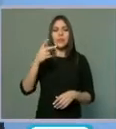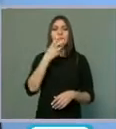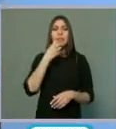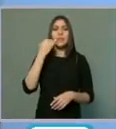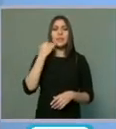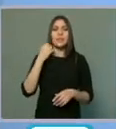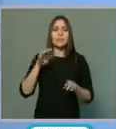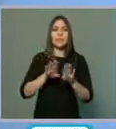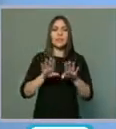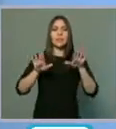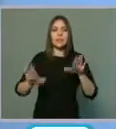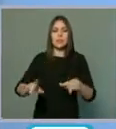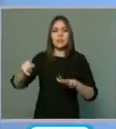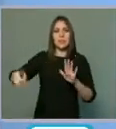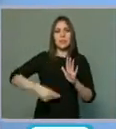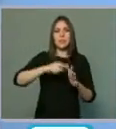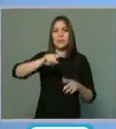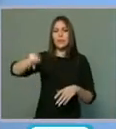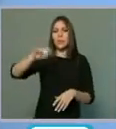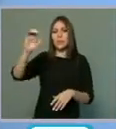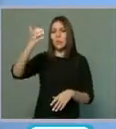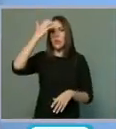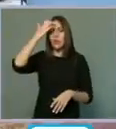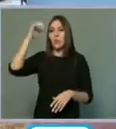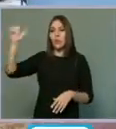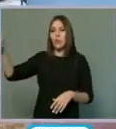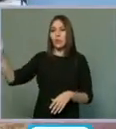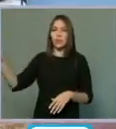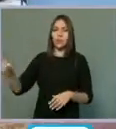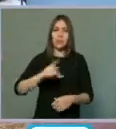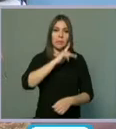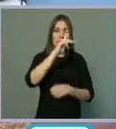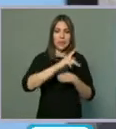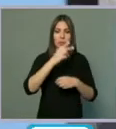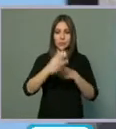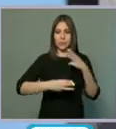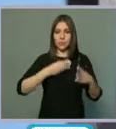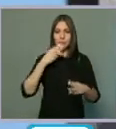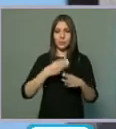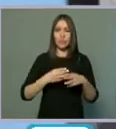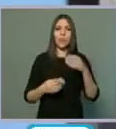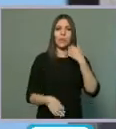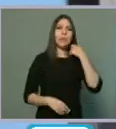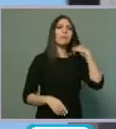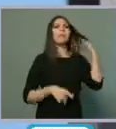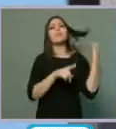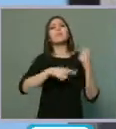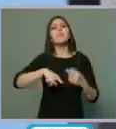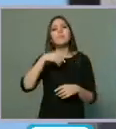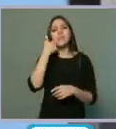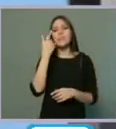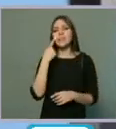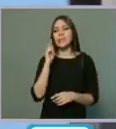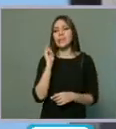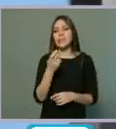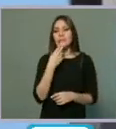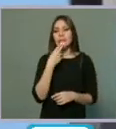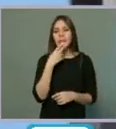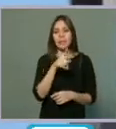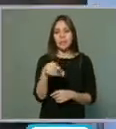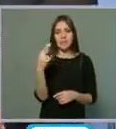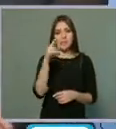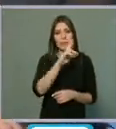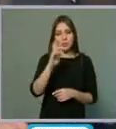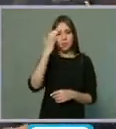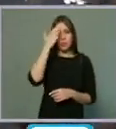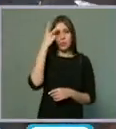un reconocimiento ante las naciones del mundo. Ok, ¿cuál era la necesidad de ellos de reconocer este territorio como tal? Bueno,